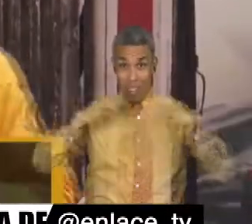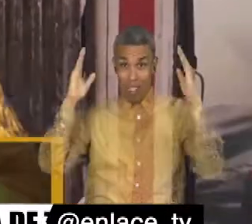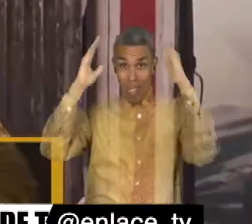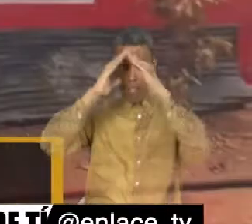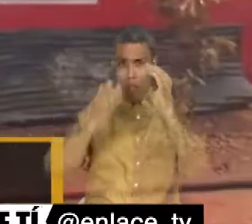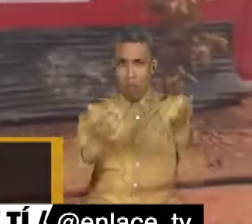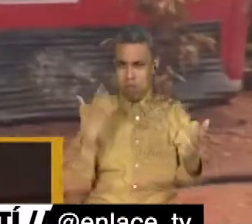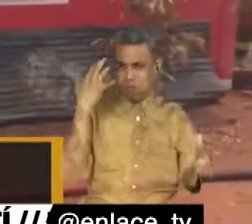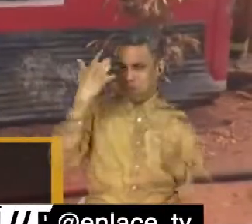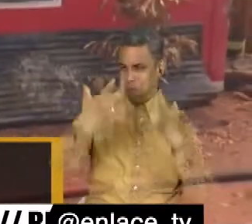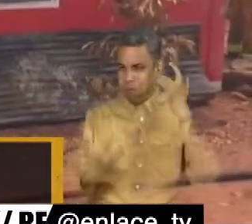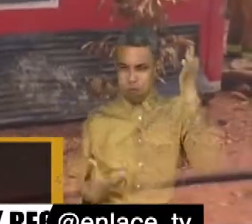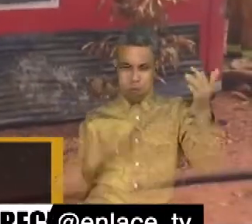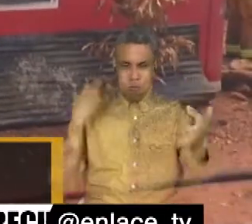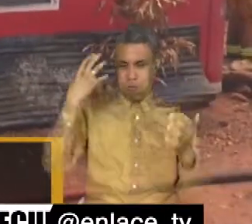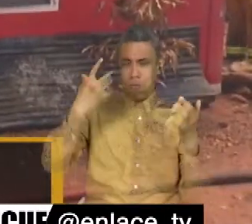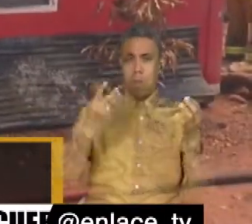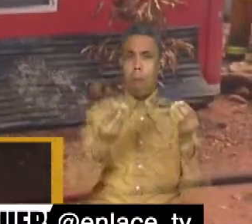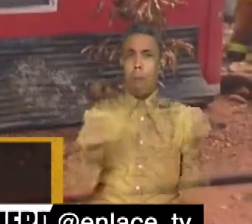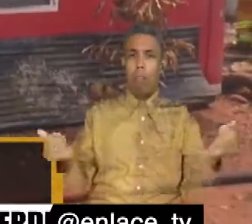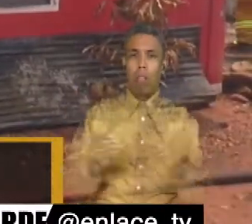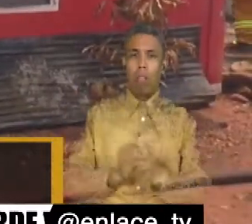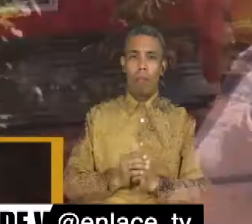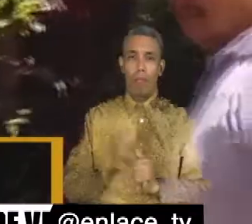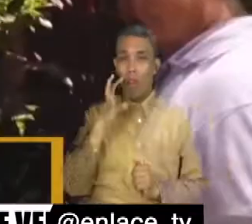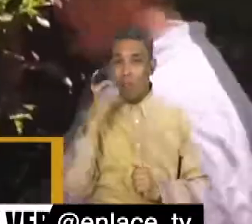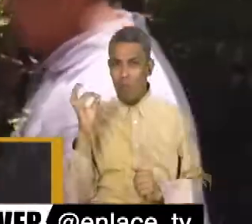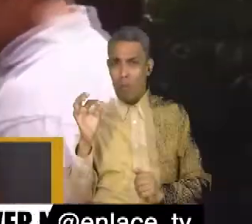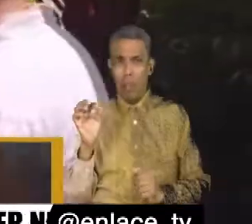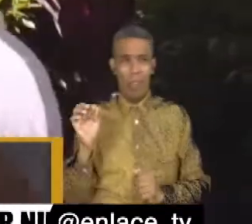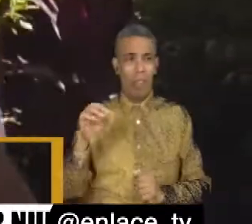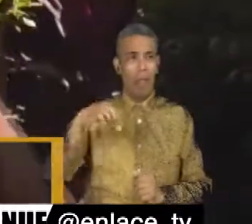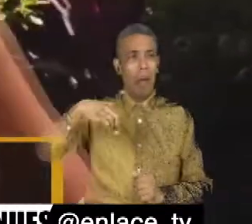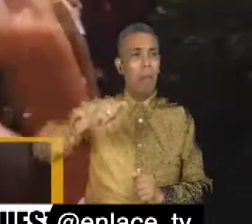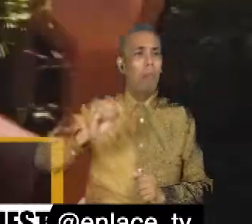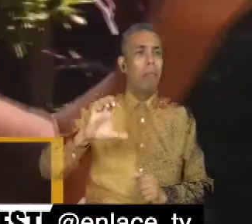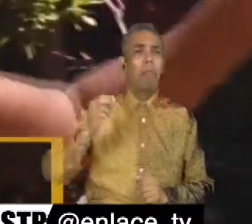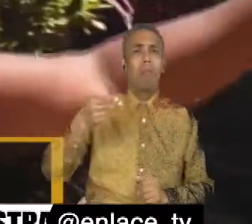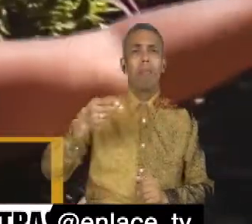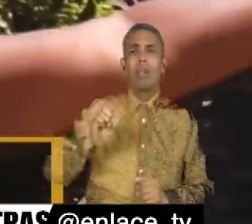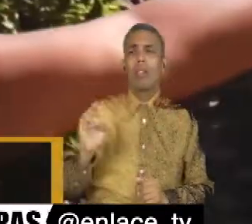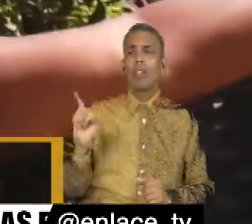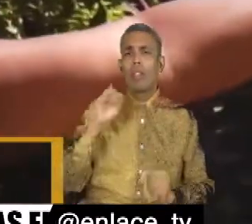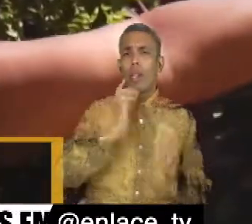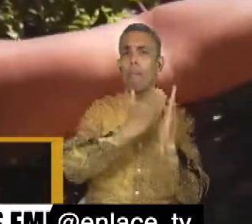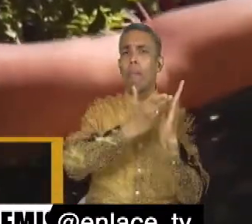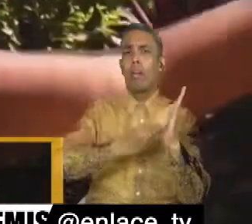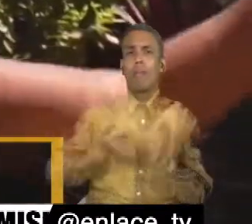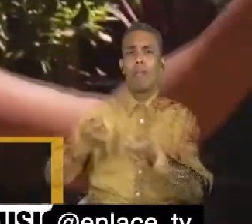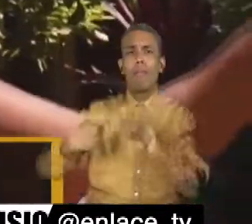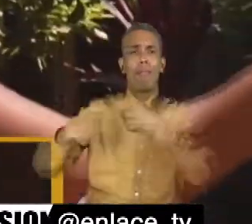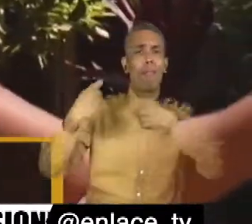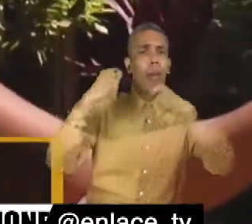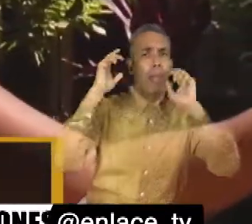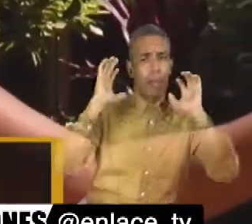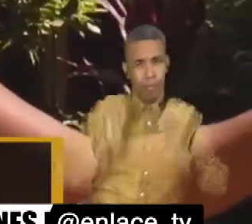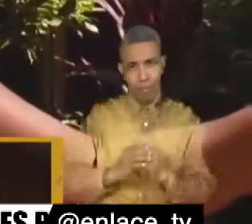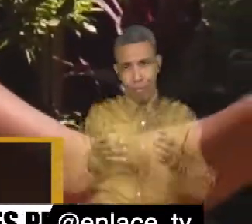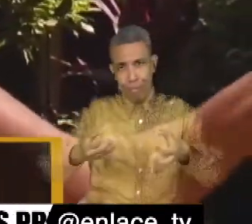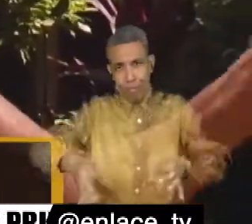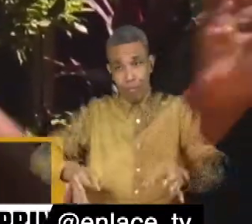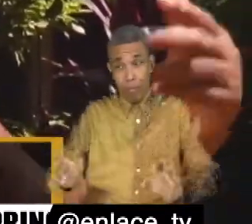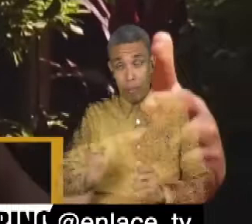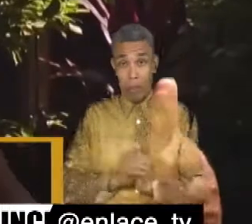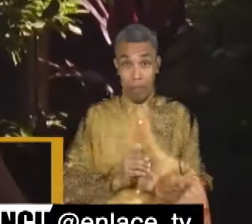incendio acabó con la vivienda de un humilde vendedor de plátano en el barrio Arenal. Lo que pasó fue que el niño de la vecina ya estaba solito, ¿no?